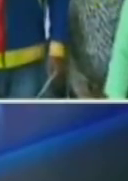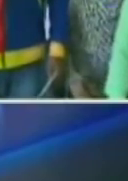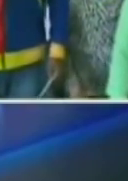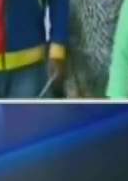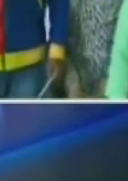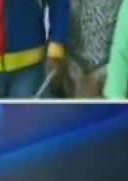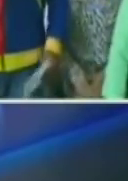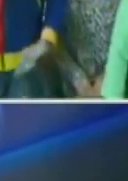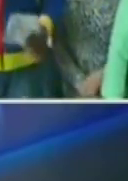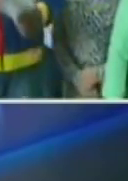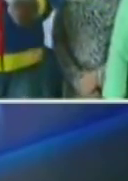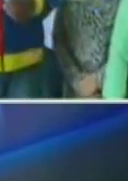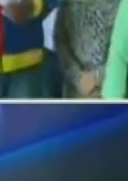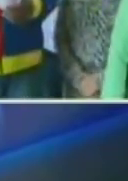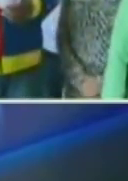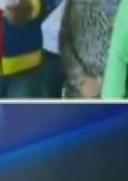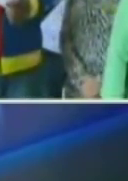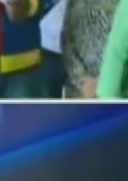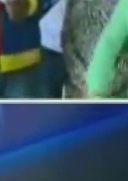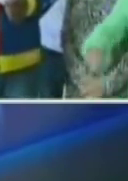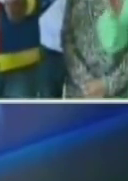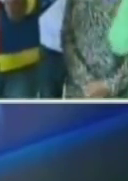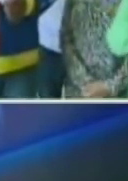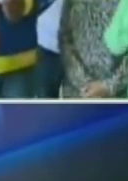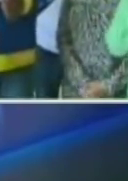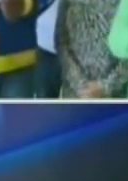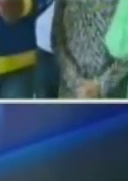esta base de misión.